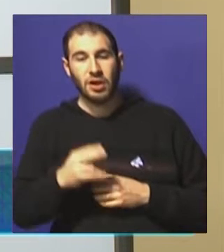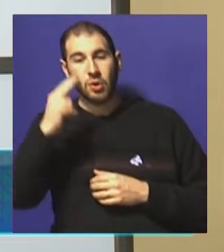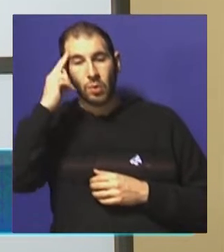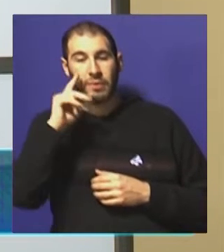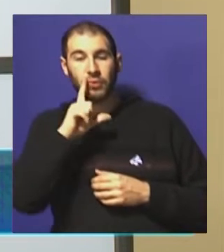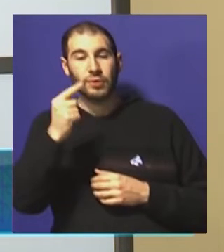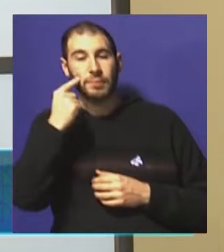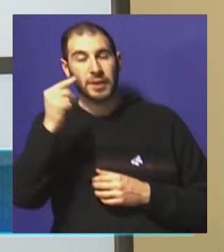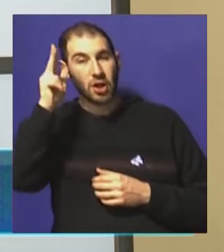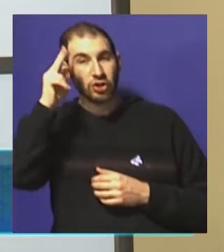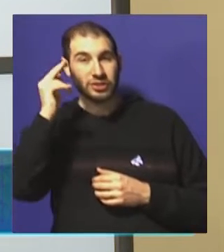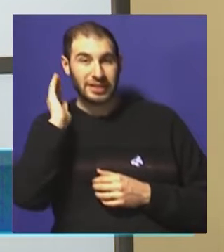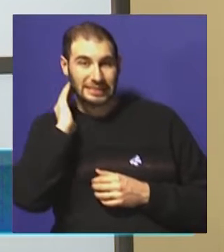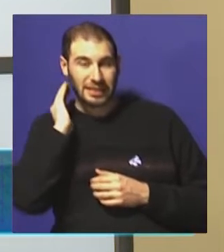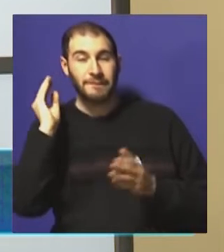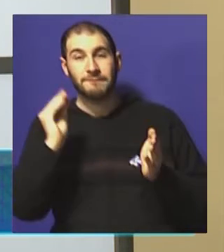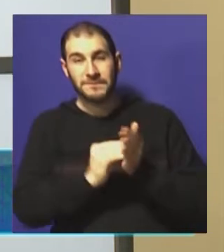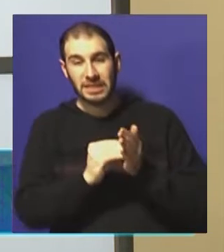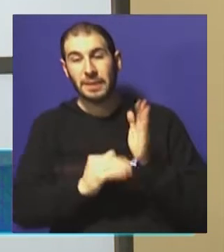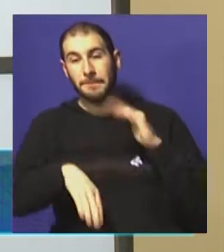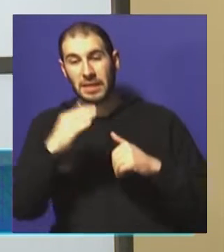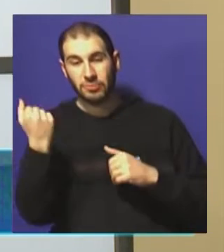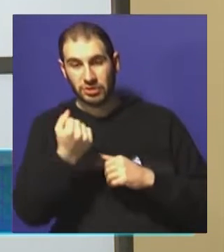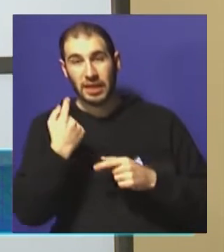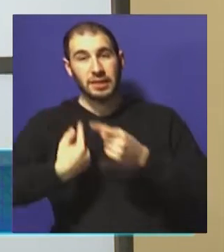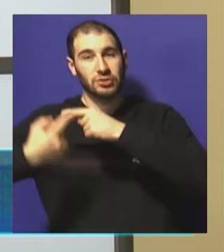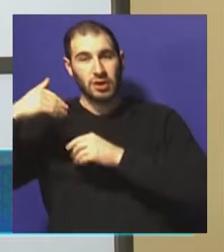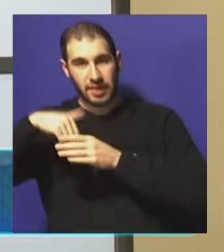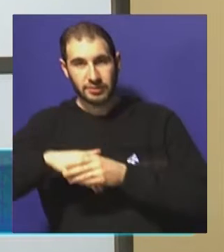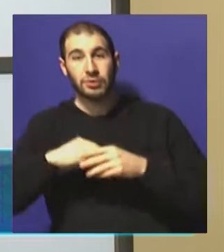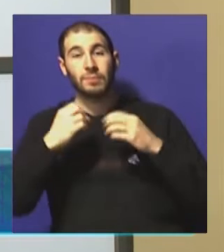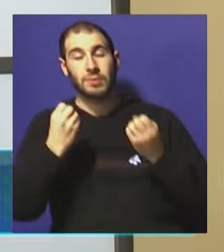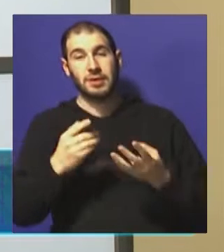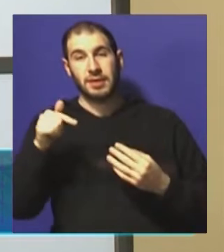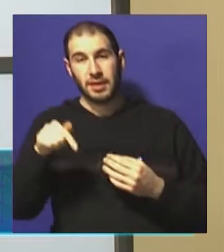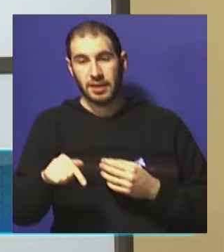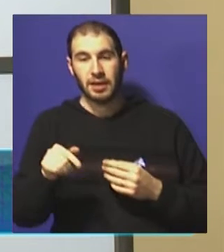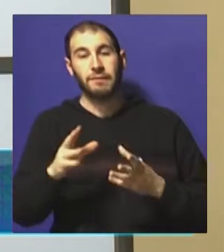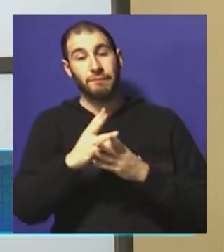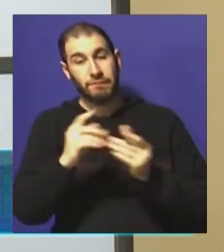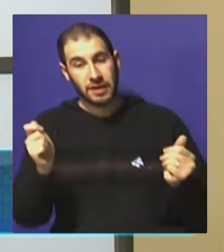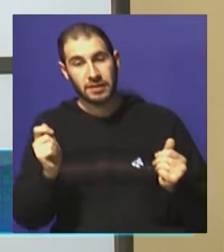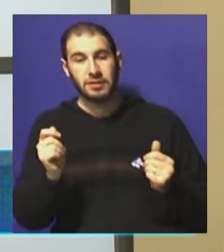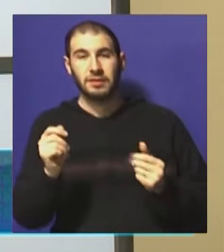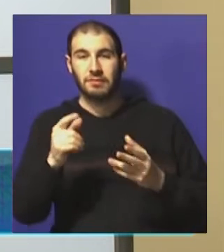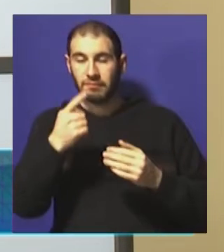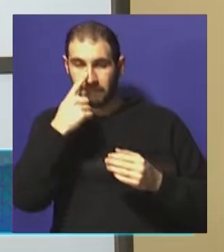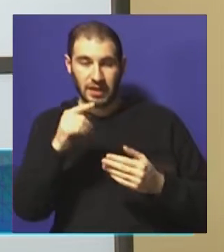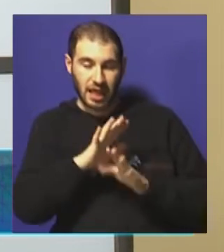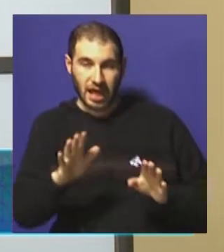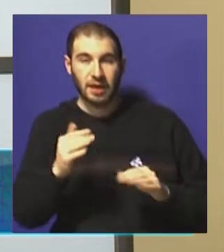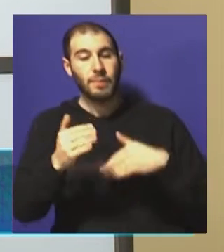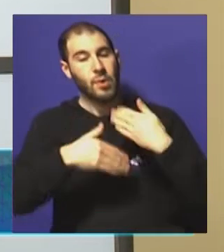de 1816 es la fecha más importante de nuestra historia porque es cuando concluye o toma forma jurídica